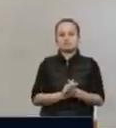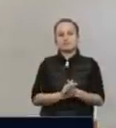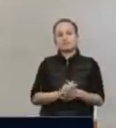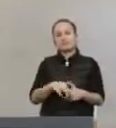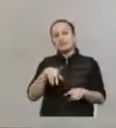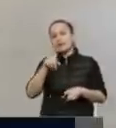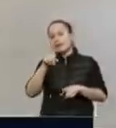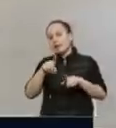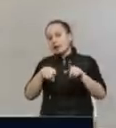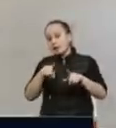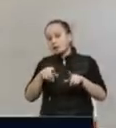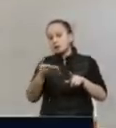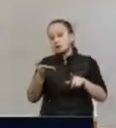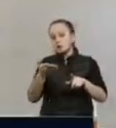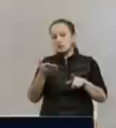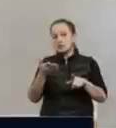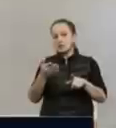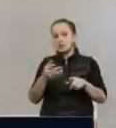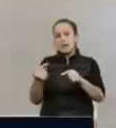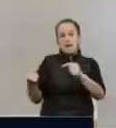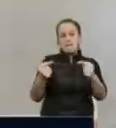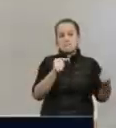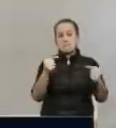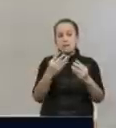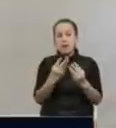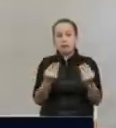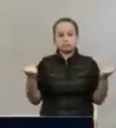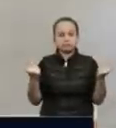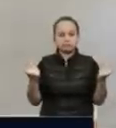existe cese al fuego,